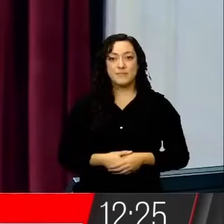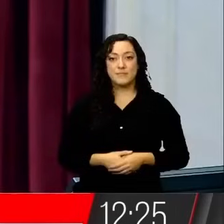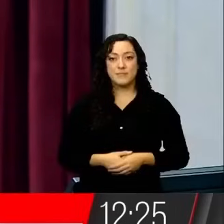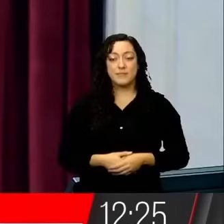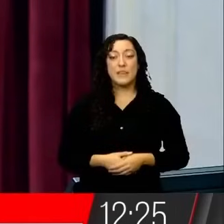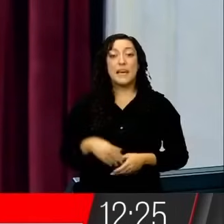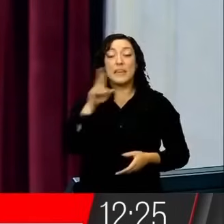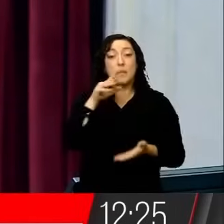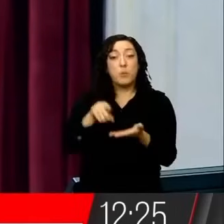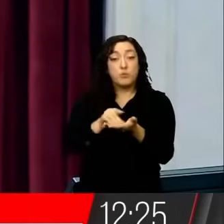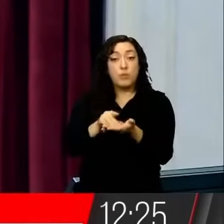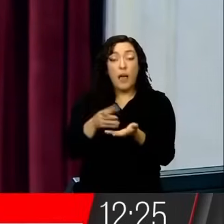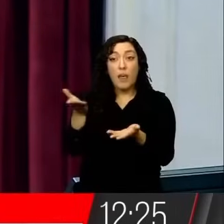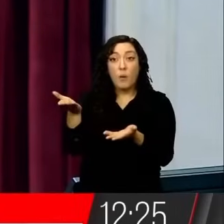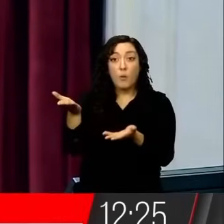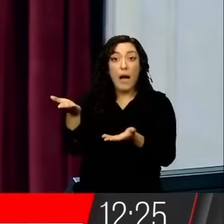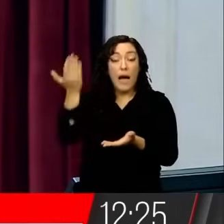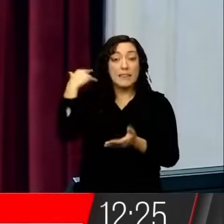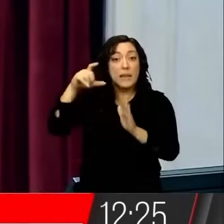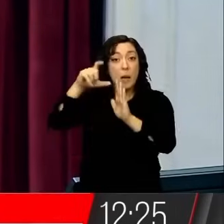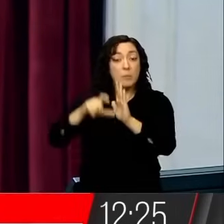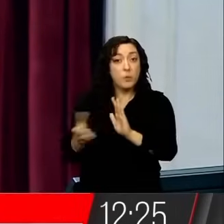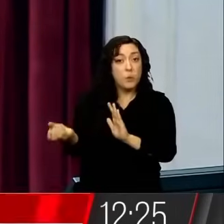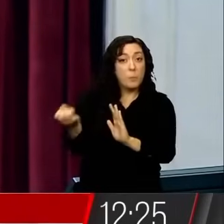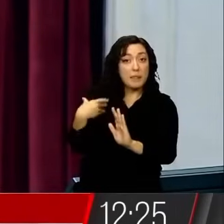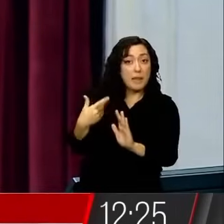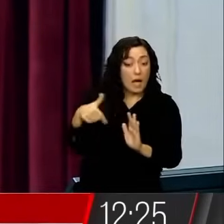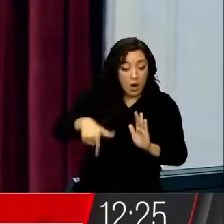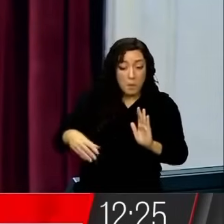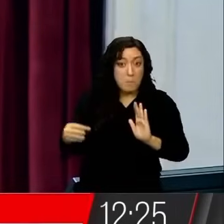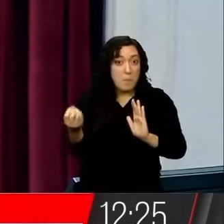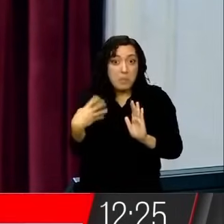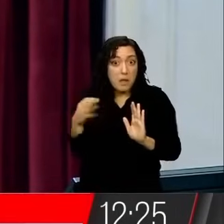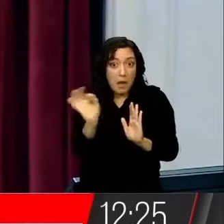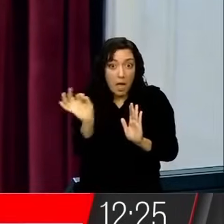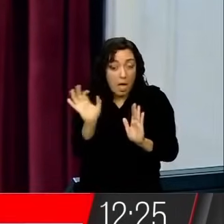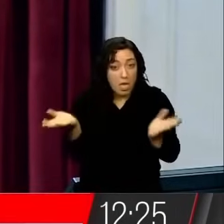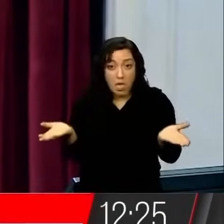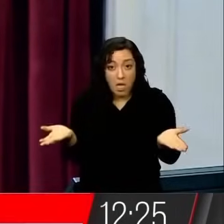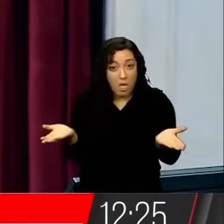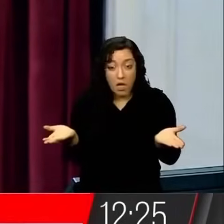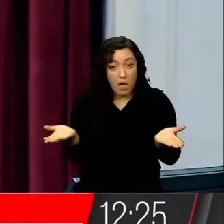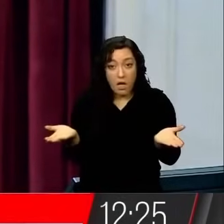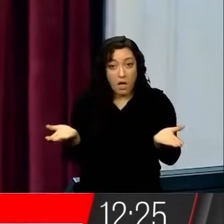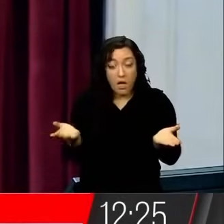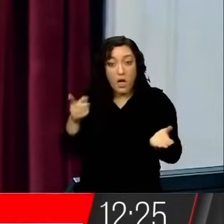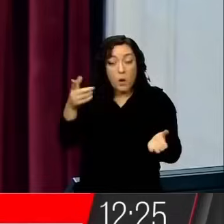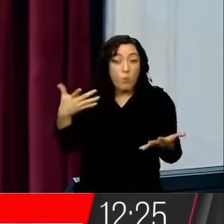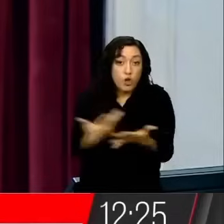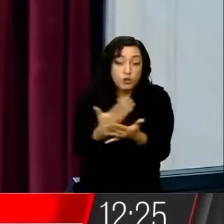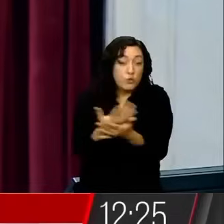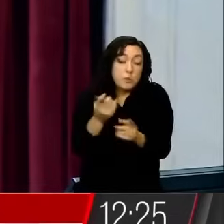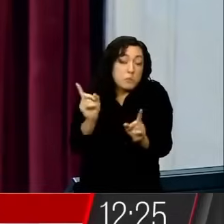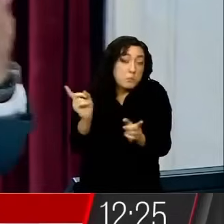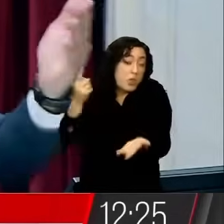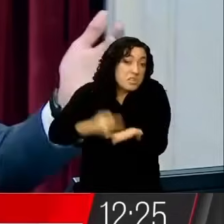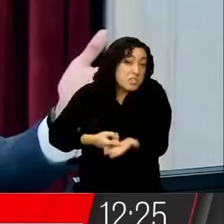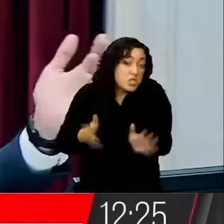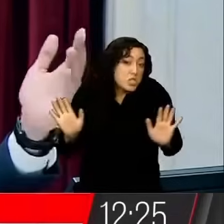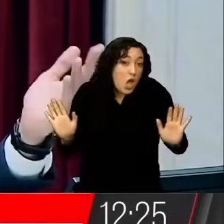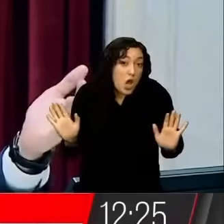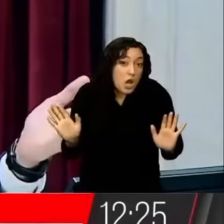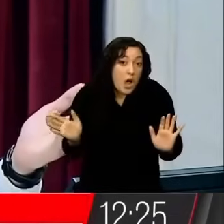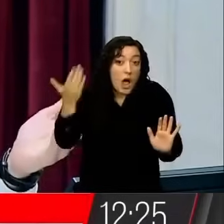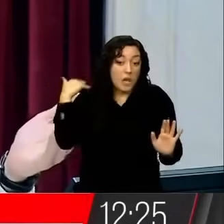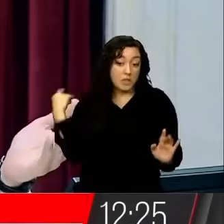Diputada, usted mandó dónde iba a hablar, de qué capítulo iba a hablar. Acá no mandó nada. Es usted víctima de lo que usted decidió en base a lo que